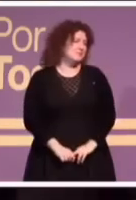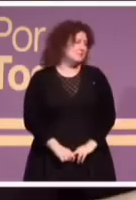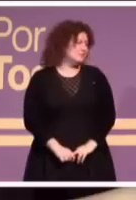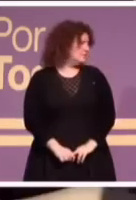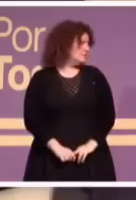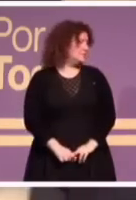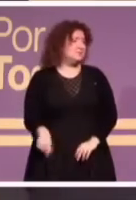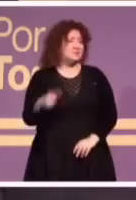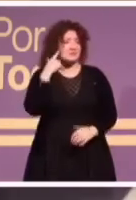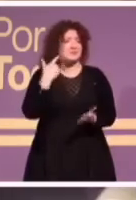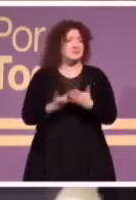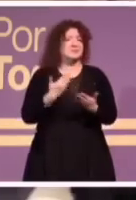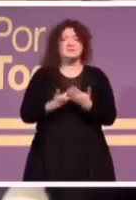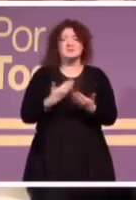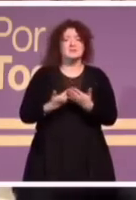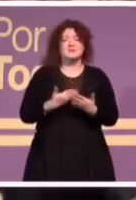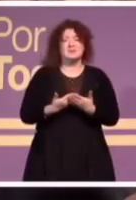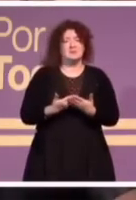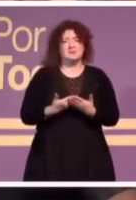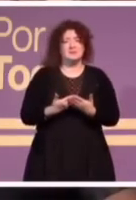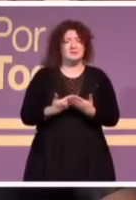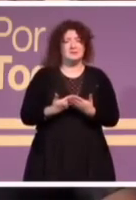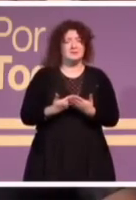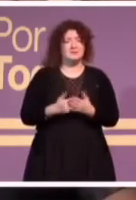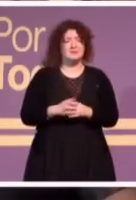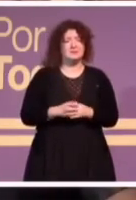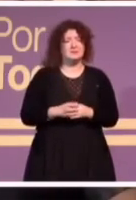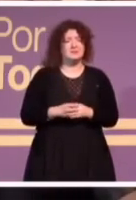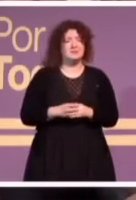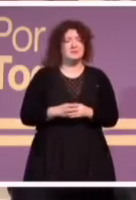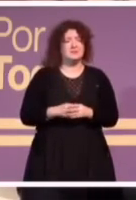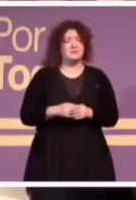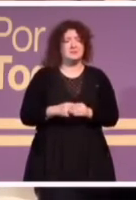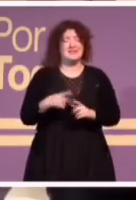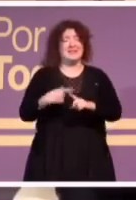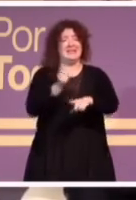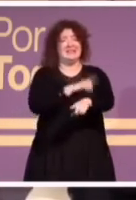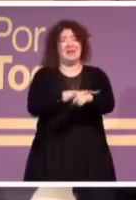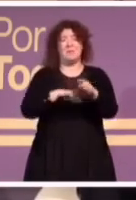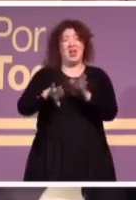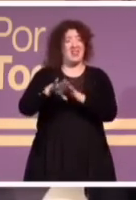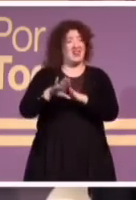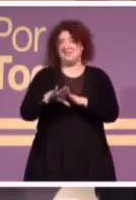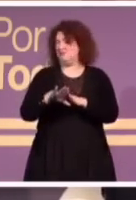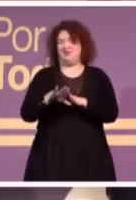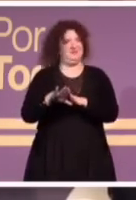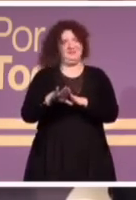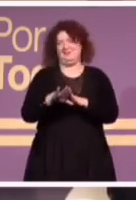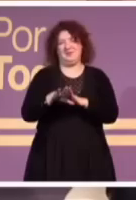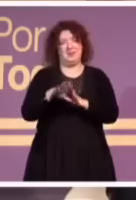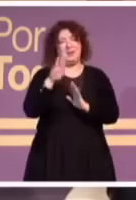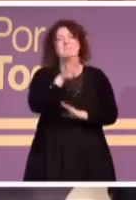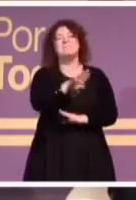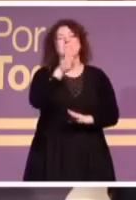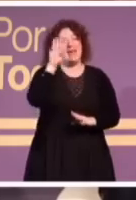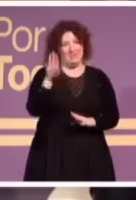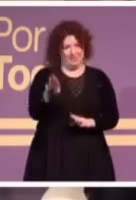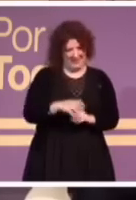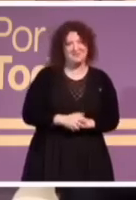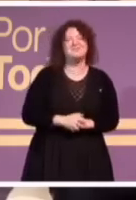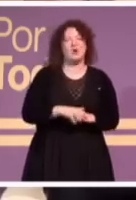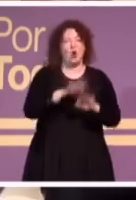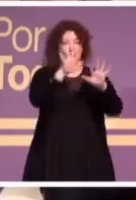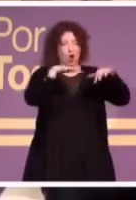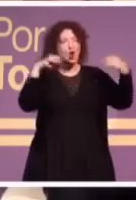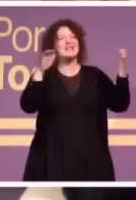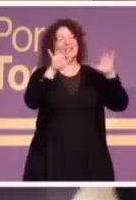La prueba más evidente de ello es la reacción no de la extrema derecha, sino del Partido Popular a lo que ocurrió en el